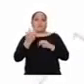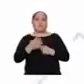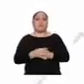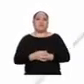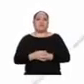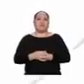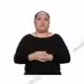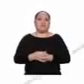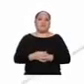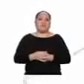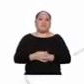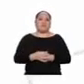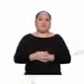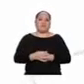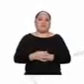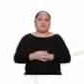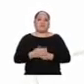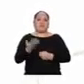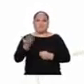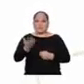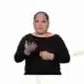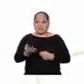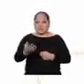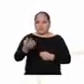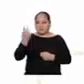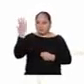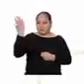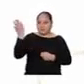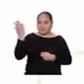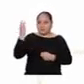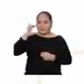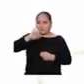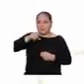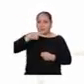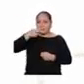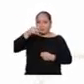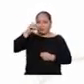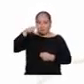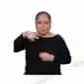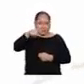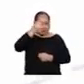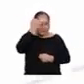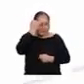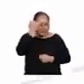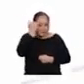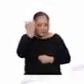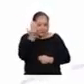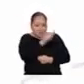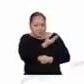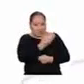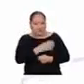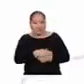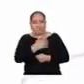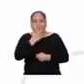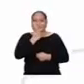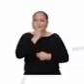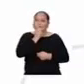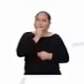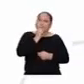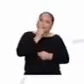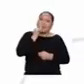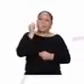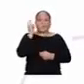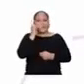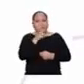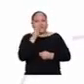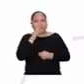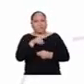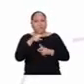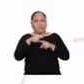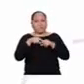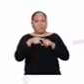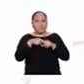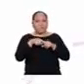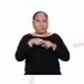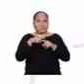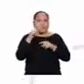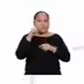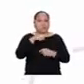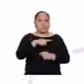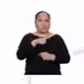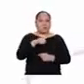empezar. Detective John, ¿se te ocurre algo? Veamos. De acuerdo a la